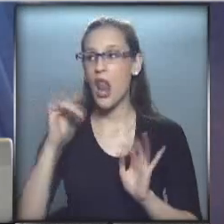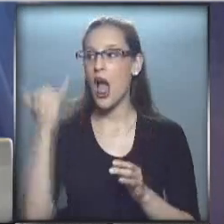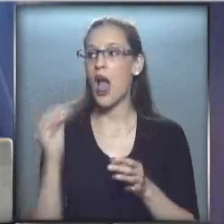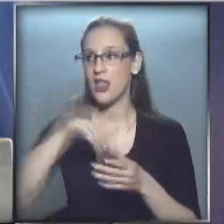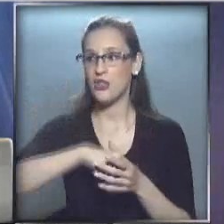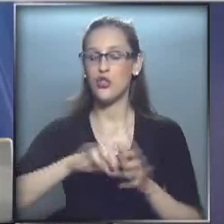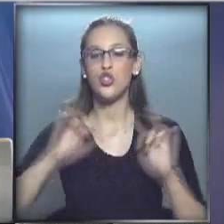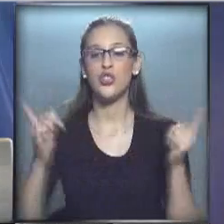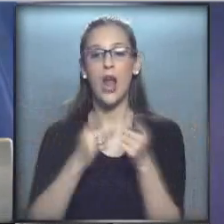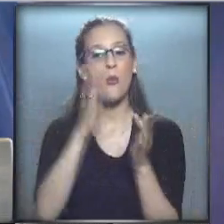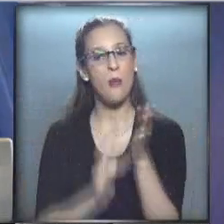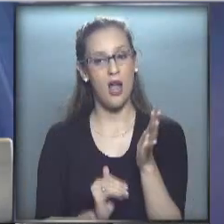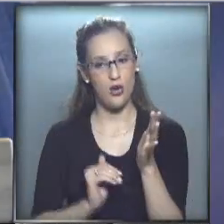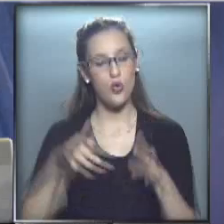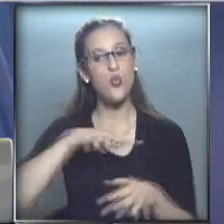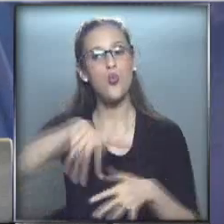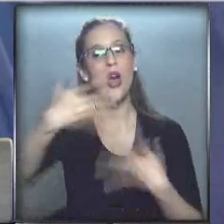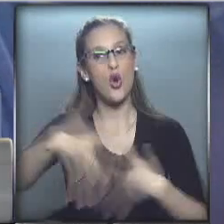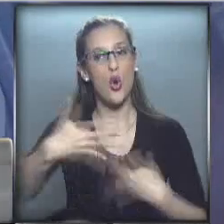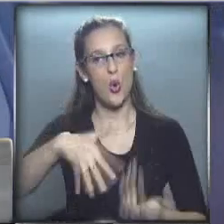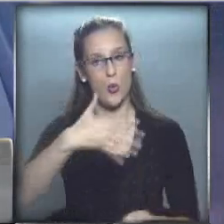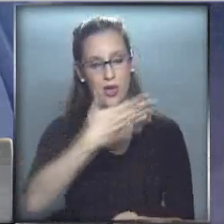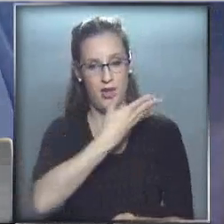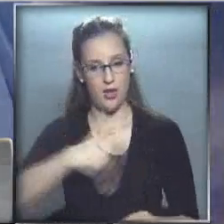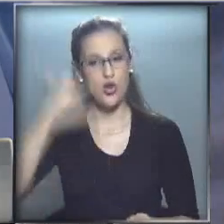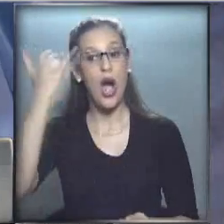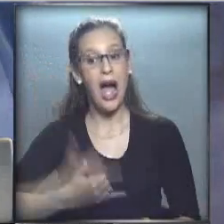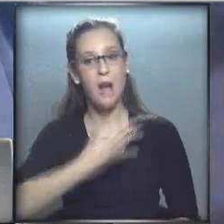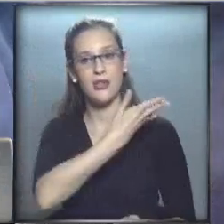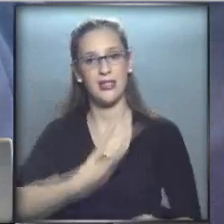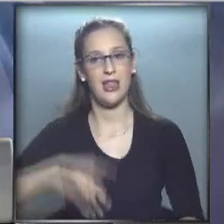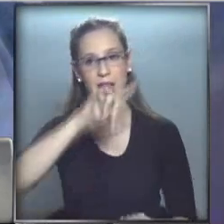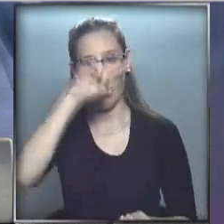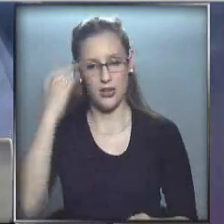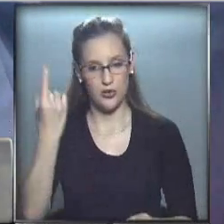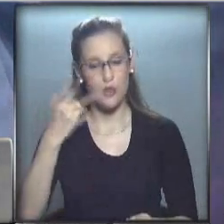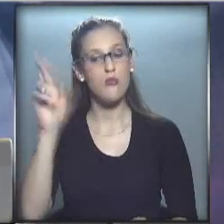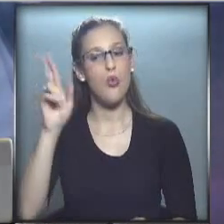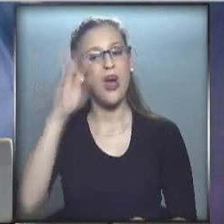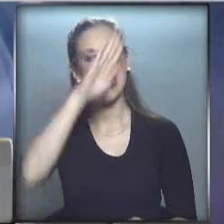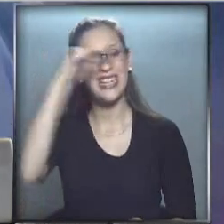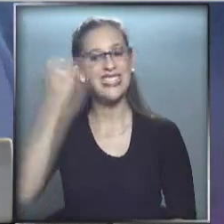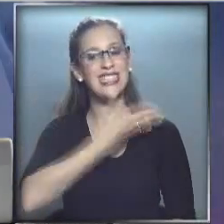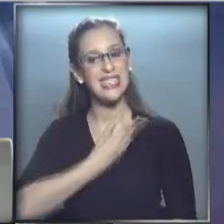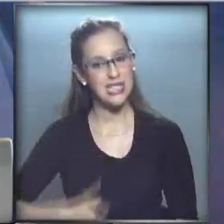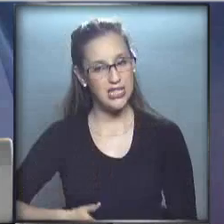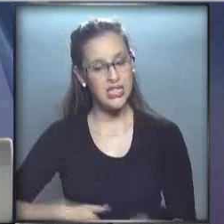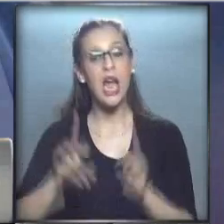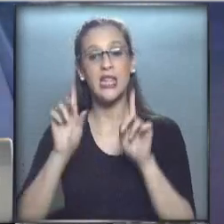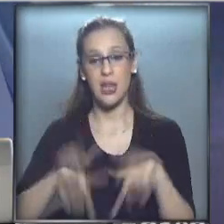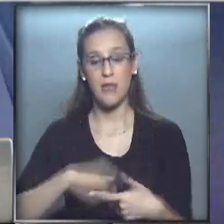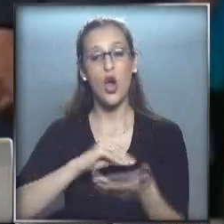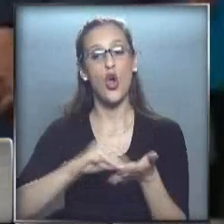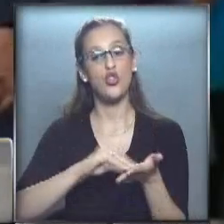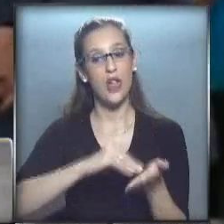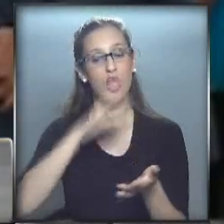Blanco de la Casa de Gobierno, donde se encuentran la señora Presidenta de la Nación, doctora Cristina Fernández de Kirchner, y el contador